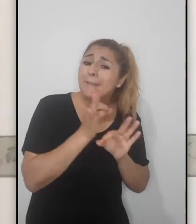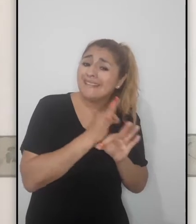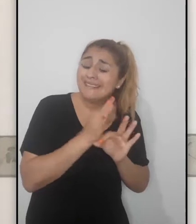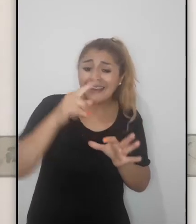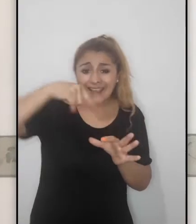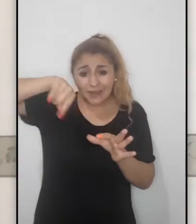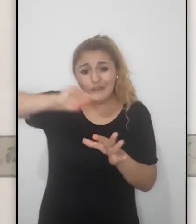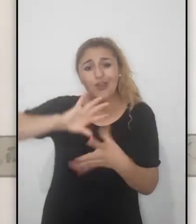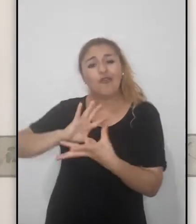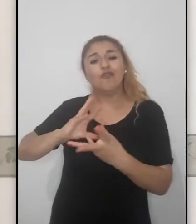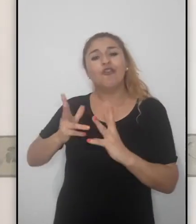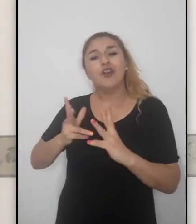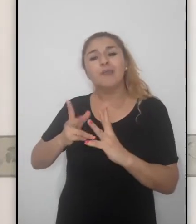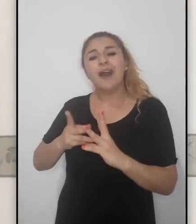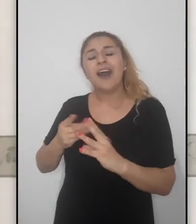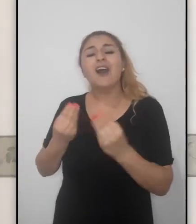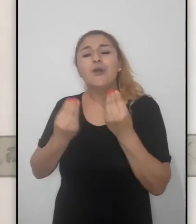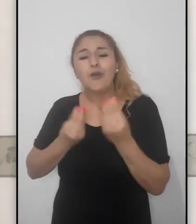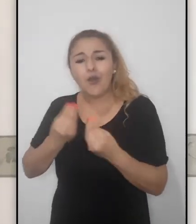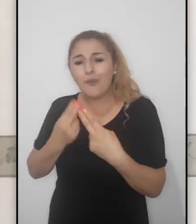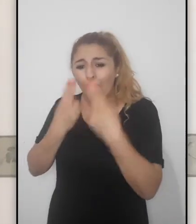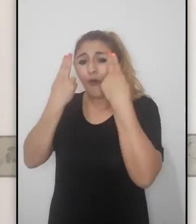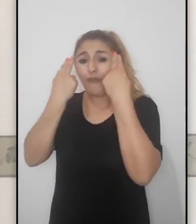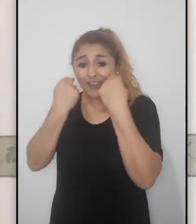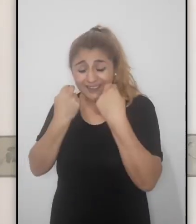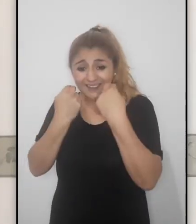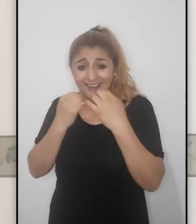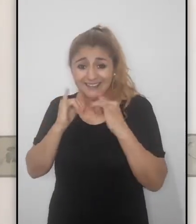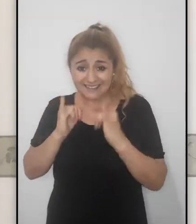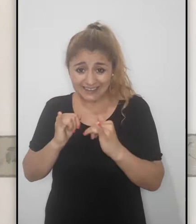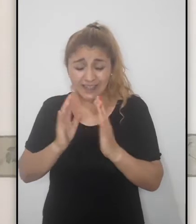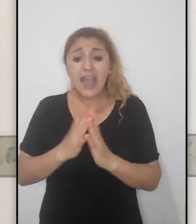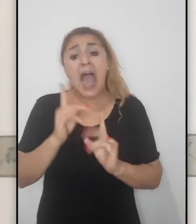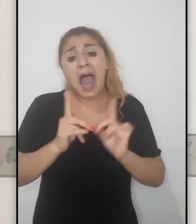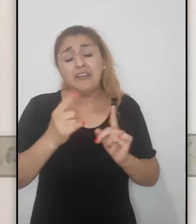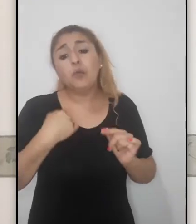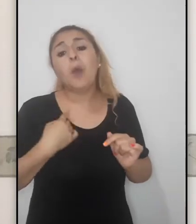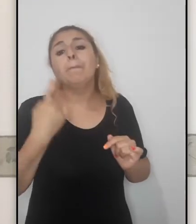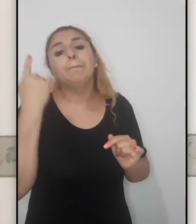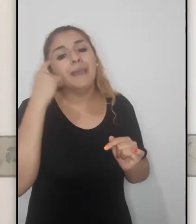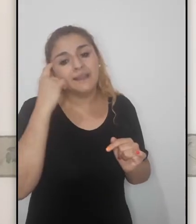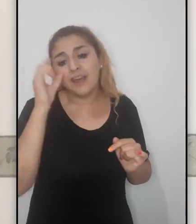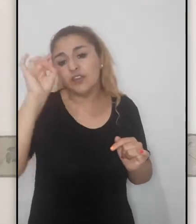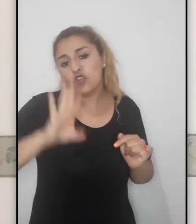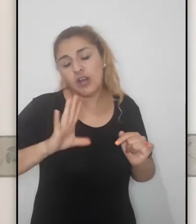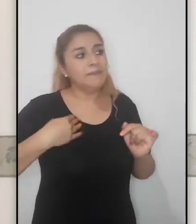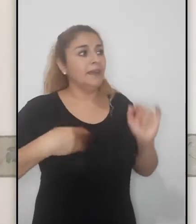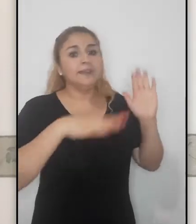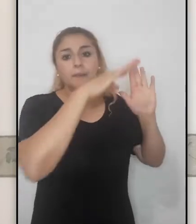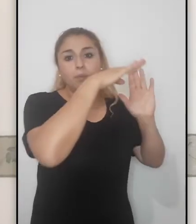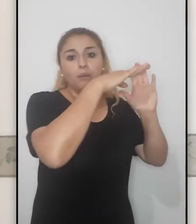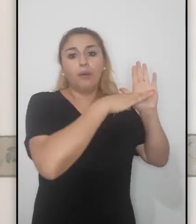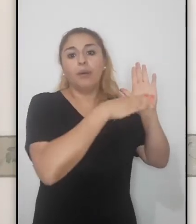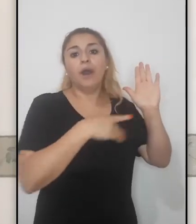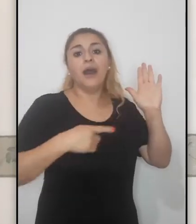pensar que pecar y matar robar cometer adulterio